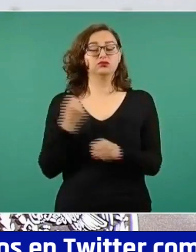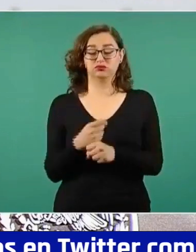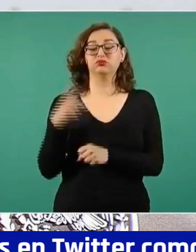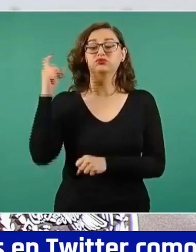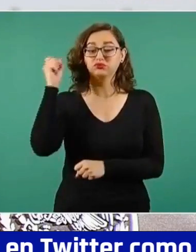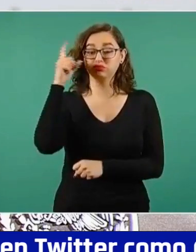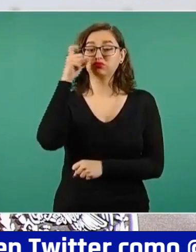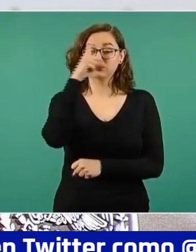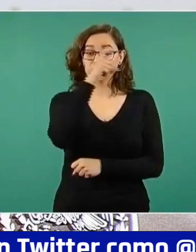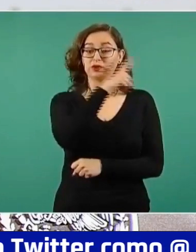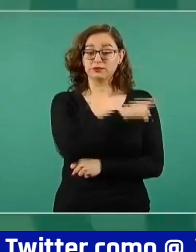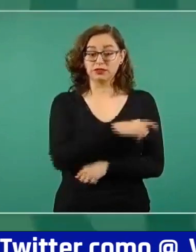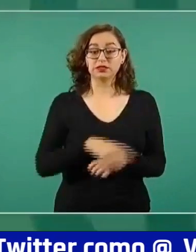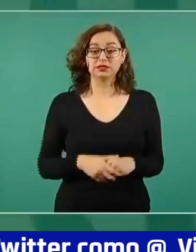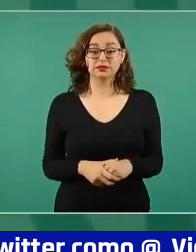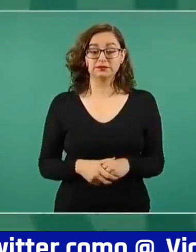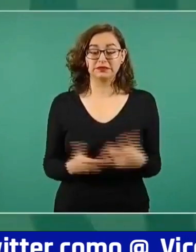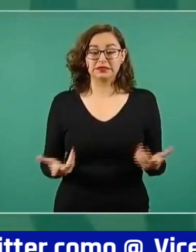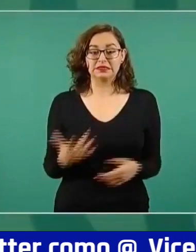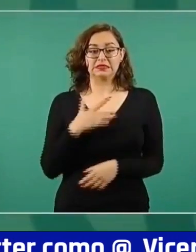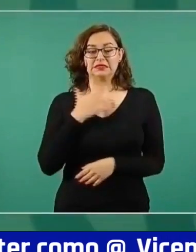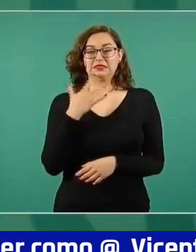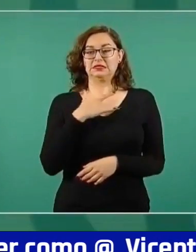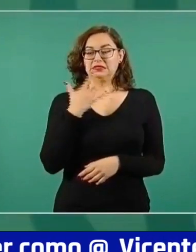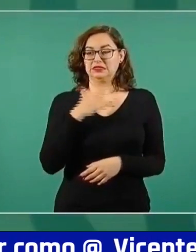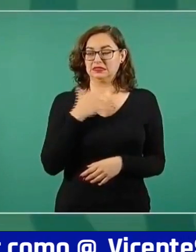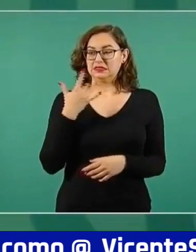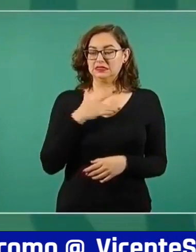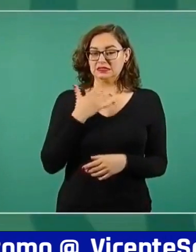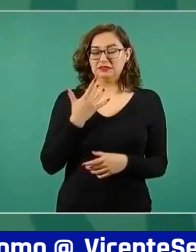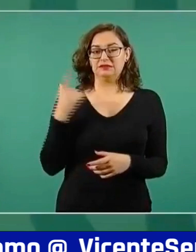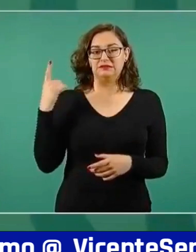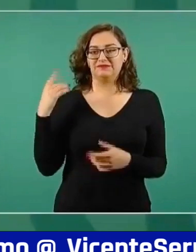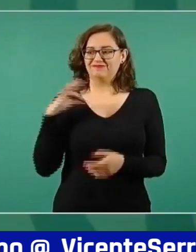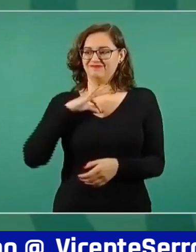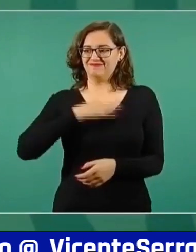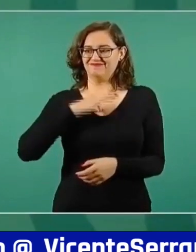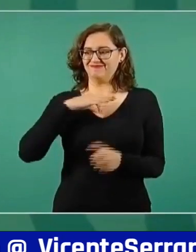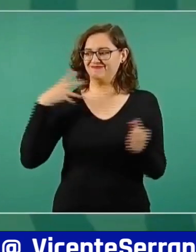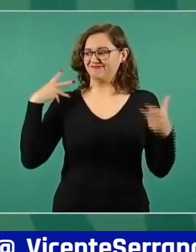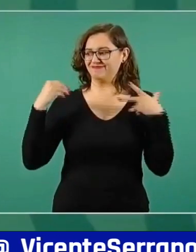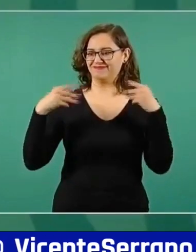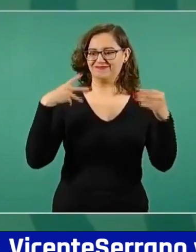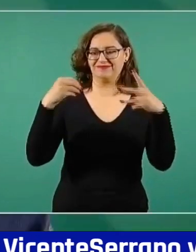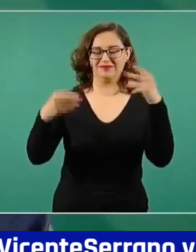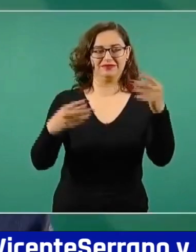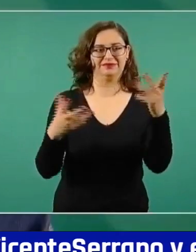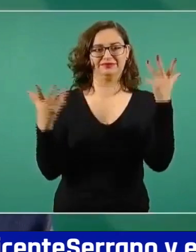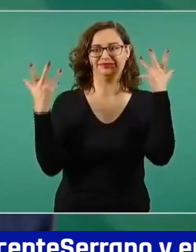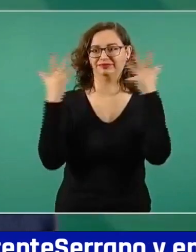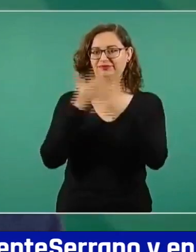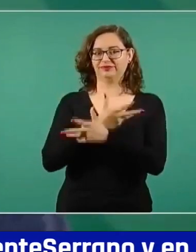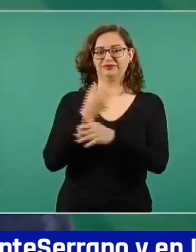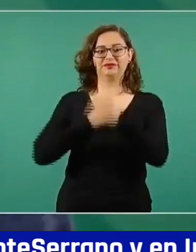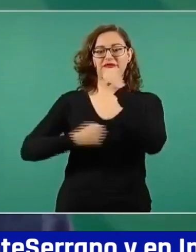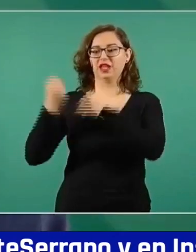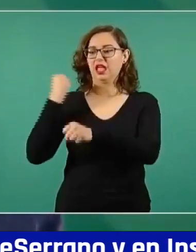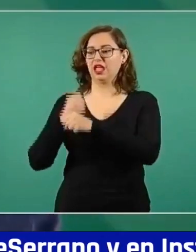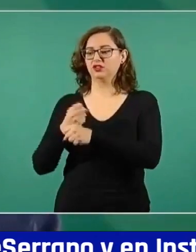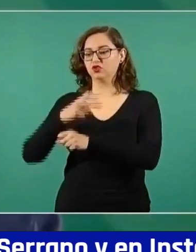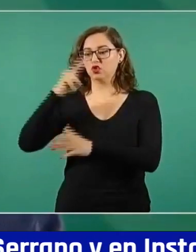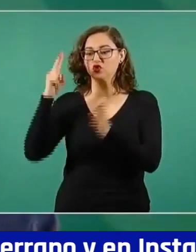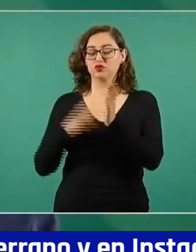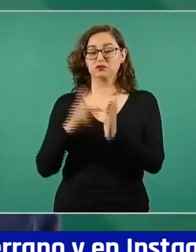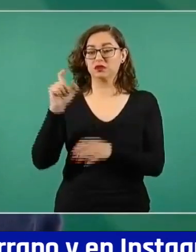Mexicana, también está resintiendo los efectos de la pandemia. Debemos esta situación que durante el 2020 no se pudo llevar a cabo la